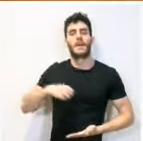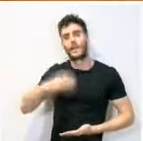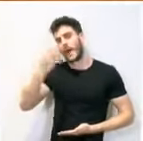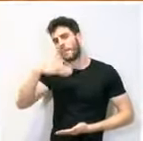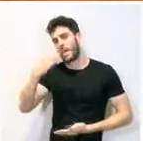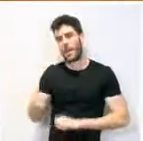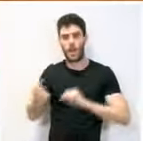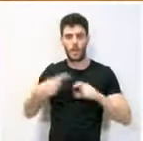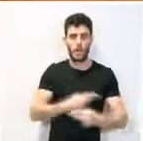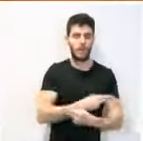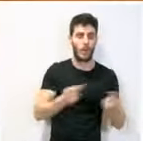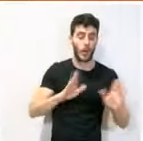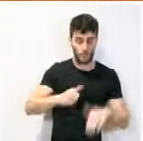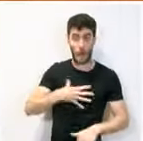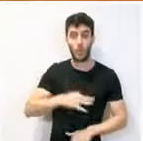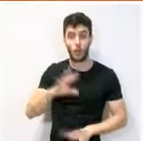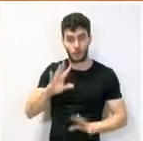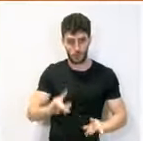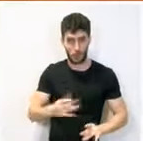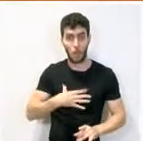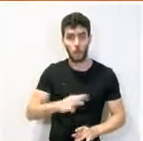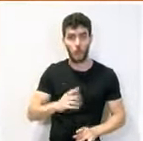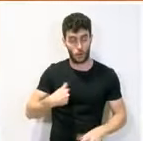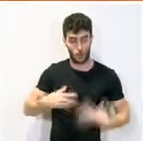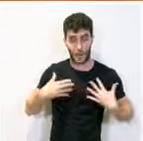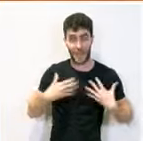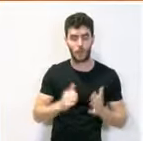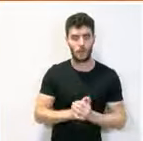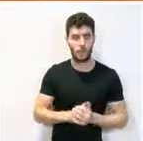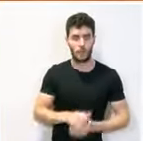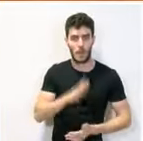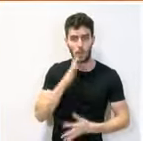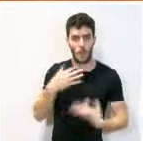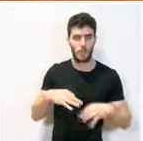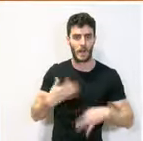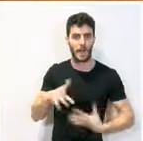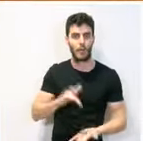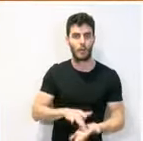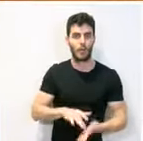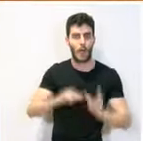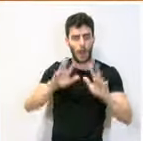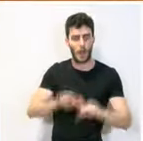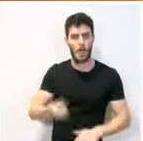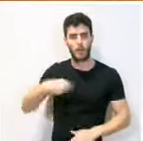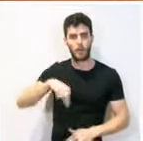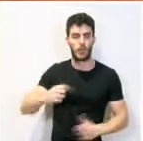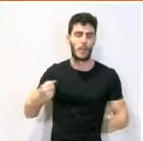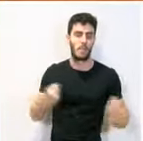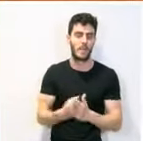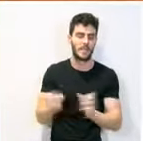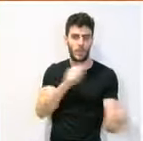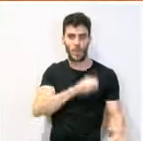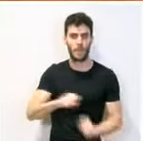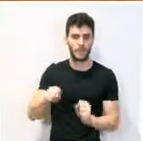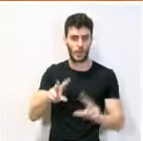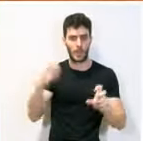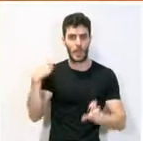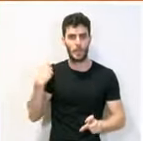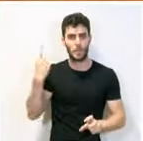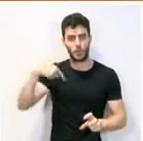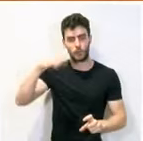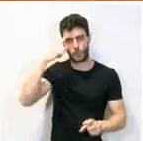Manzanos. Parece que fue posible, y yo me alegro, porque es verdad que cuando se convencen son los máximos defensores de ellos, se